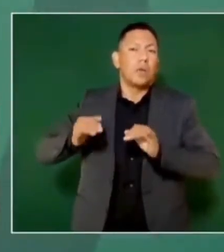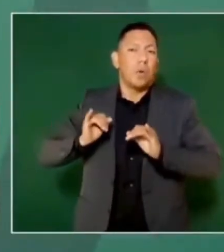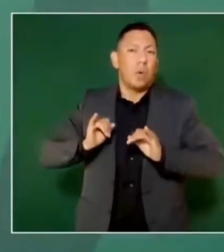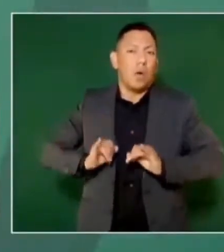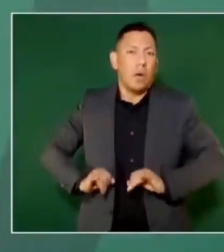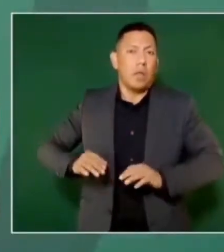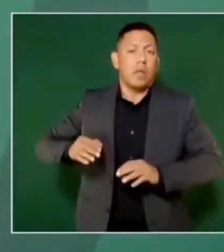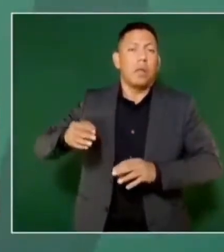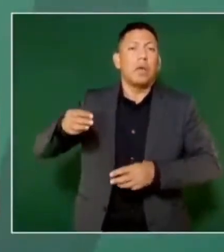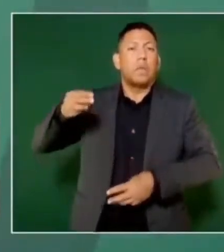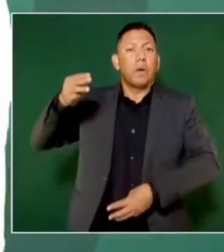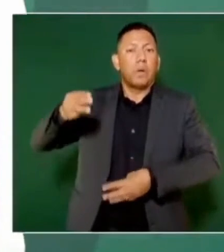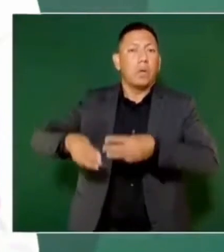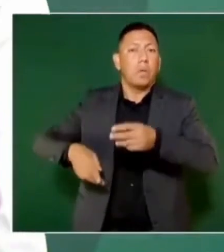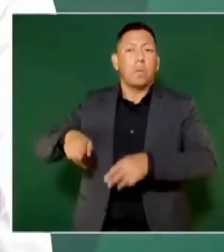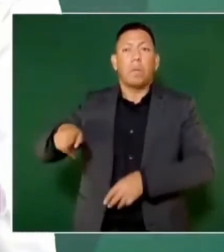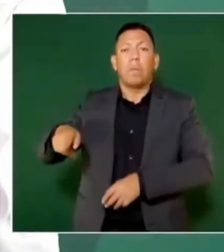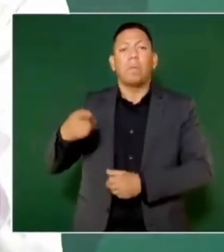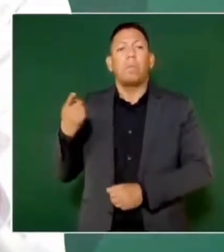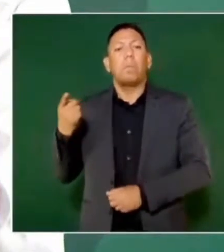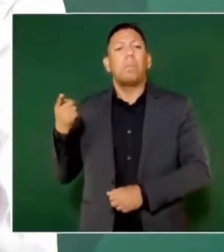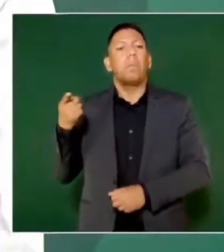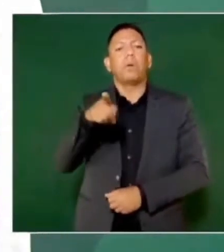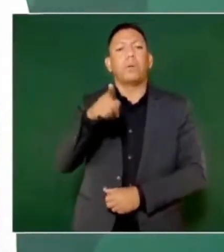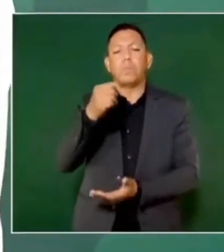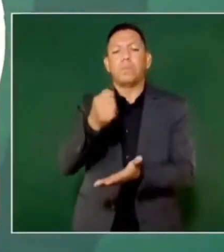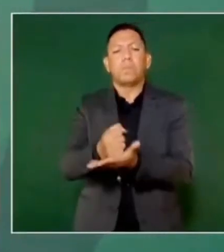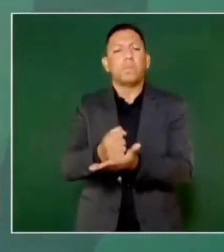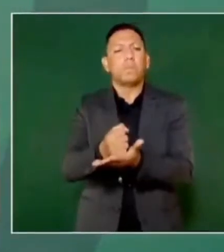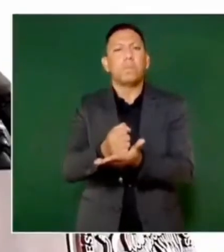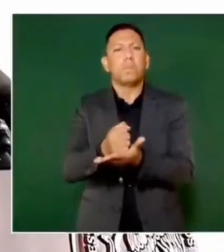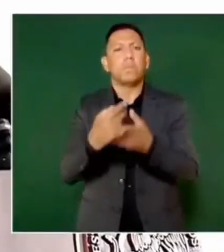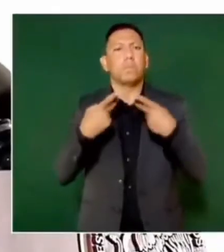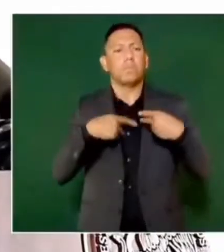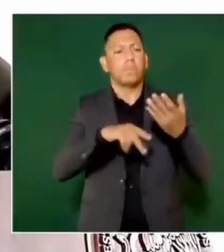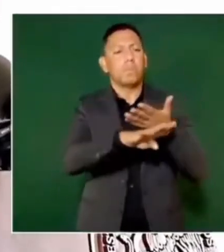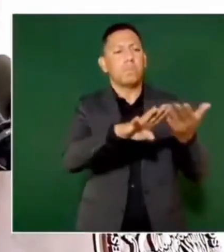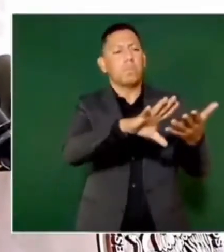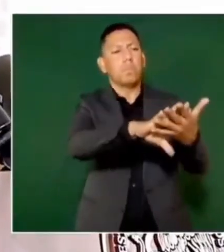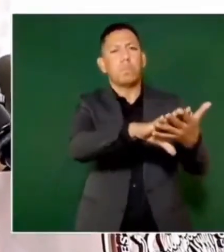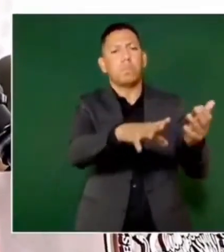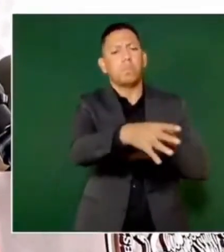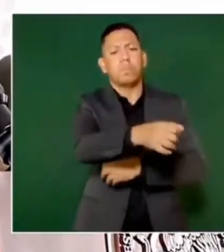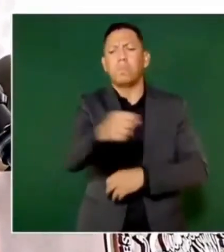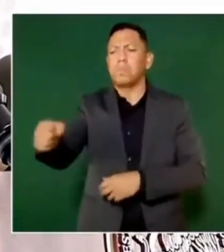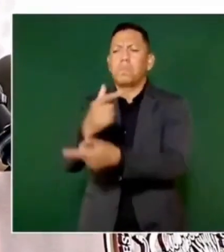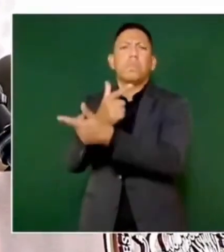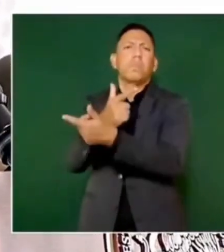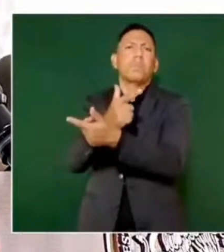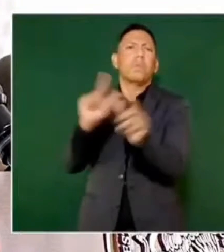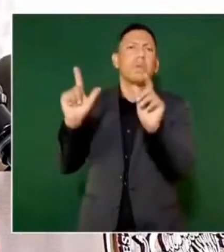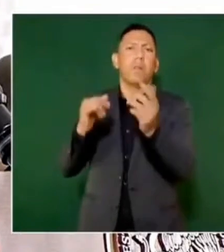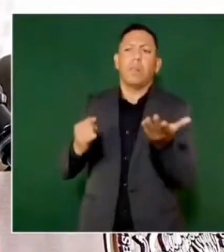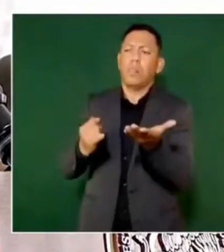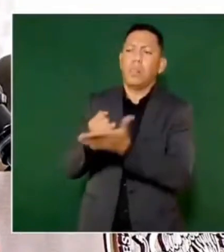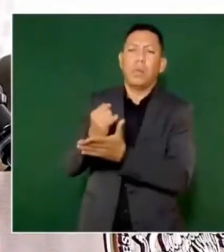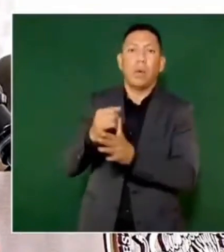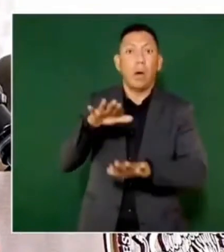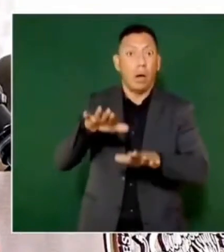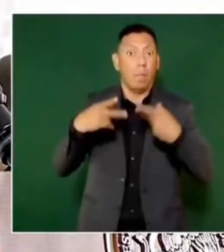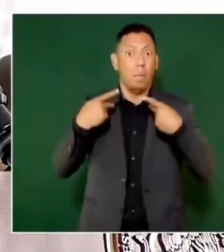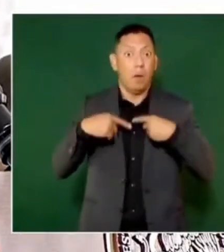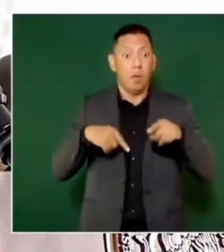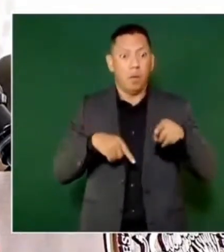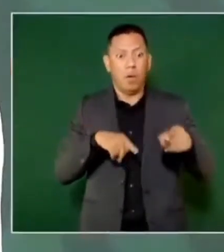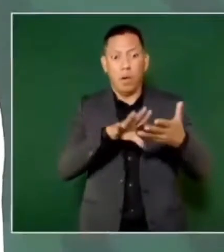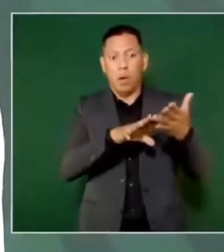ordenar la libertad de cualquier persona, aún tratándose de delincuentes peligrosos,